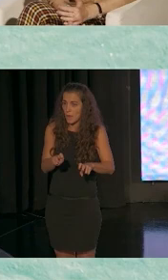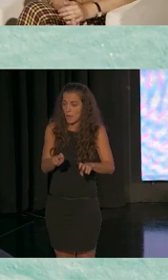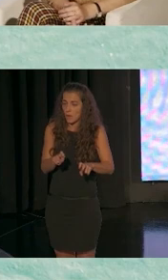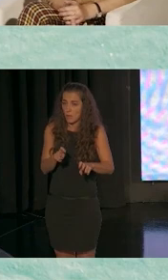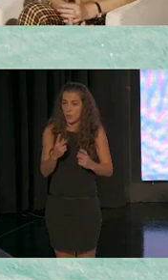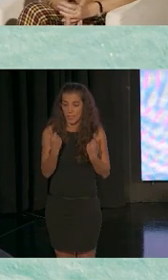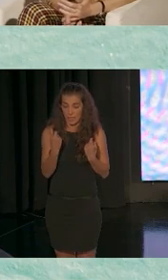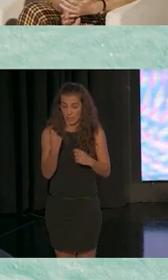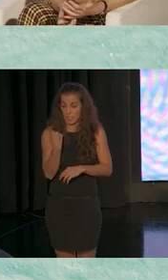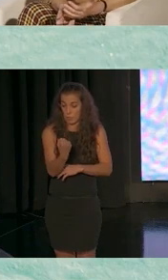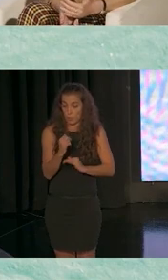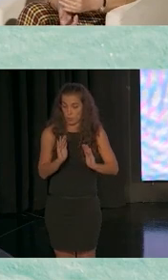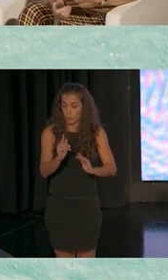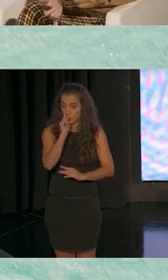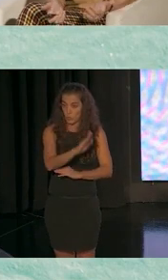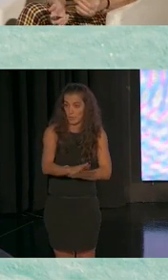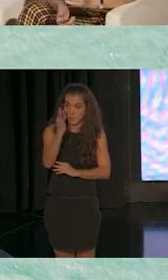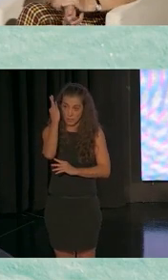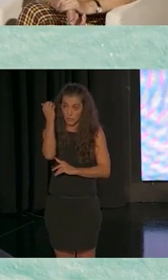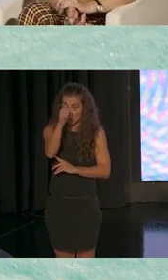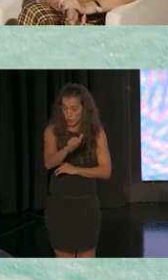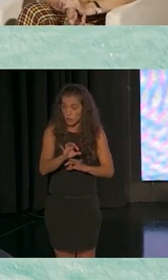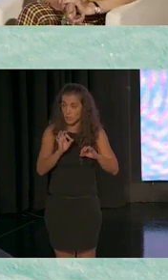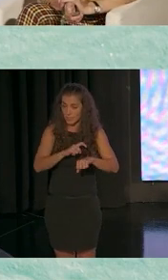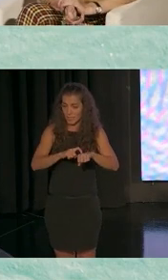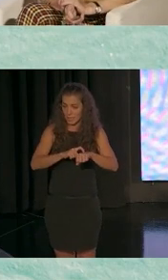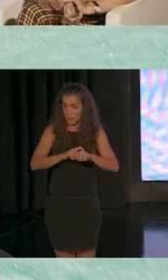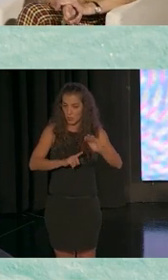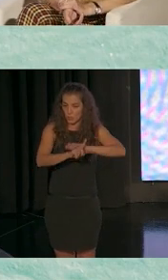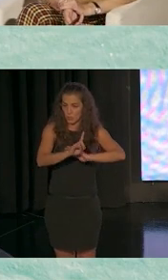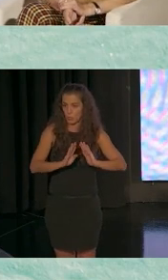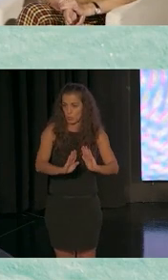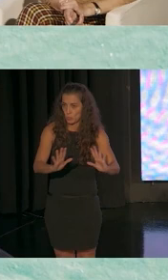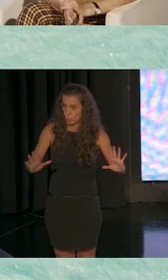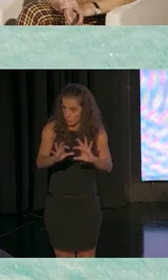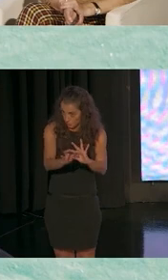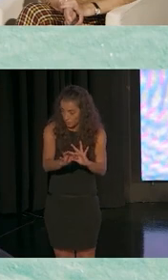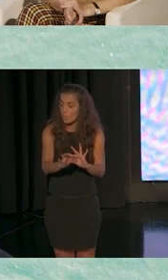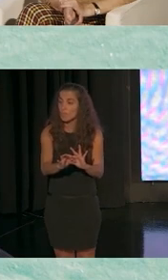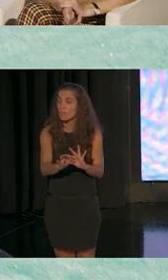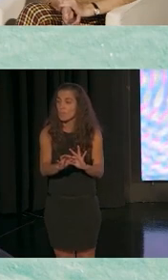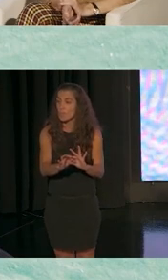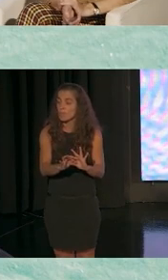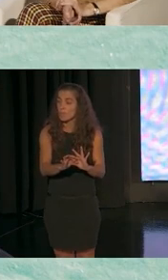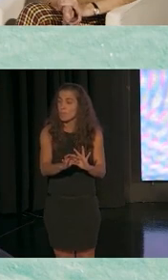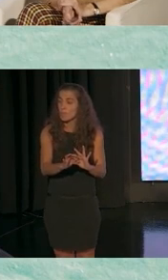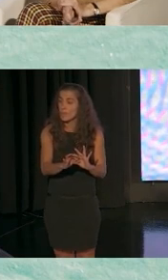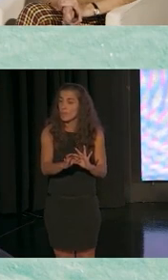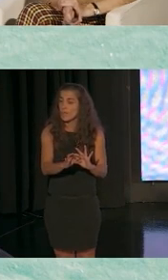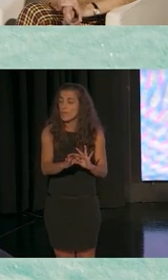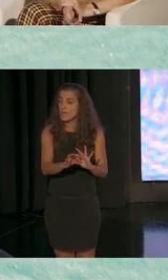apoyo que tienen los niños y las niñas con determinadas características del desarrollo eh Y pensamos